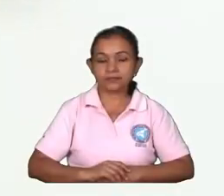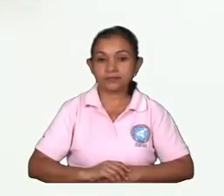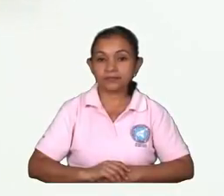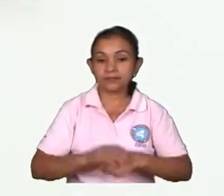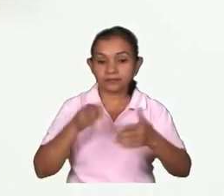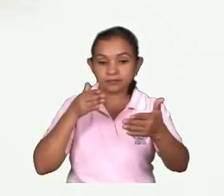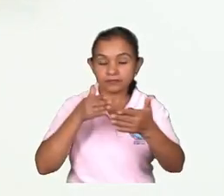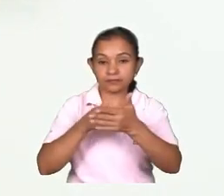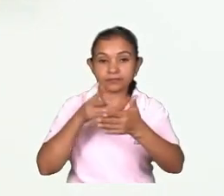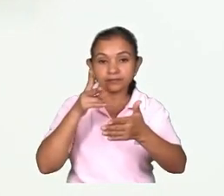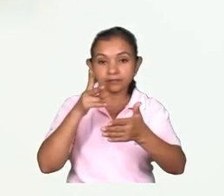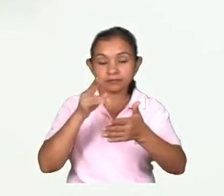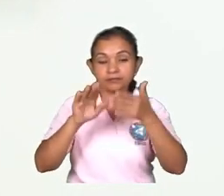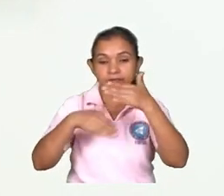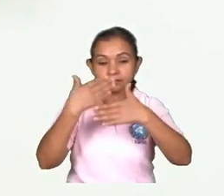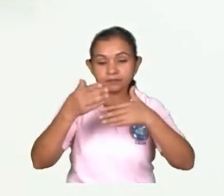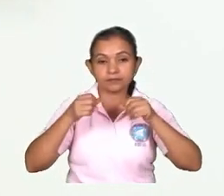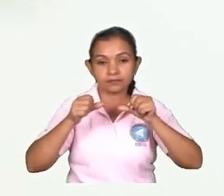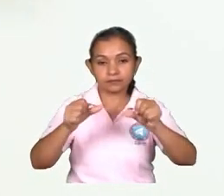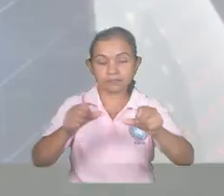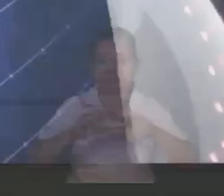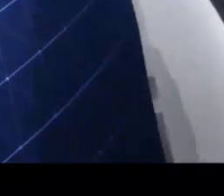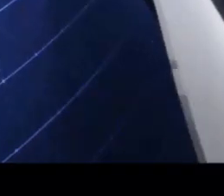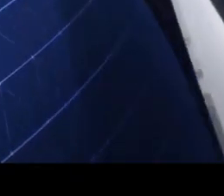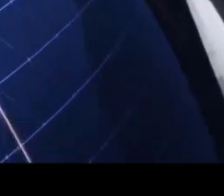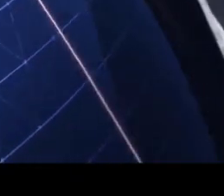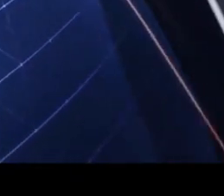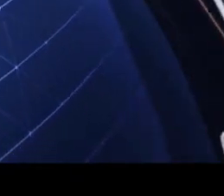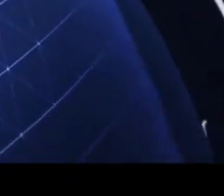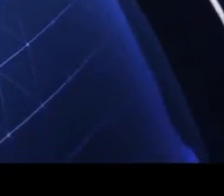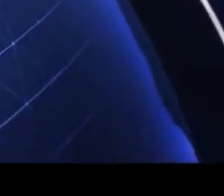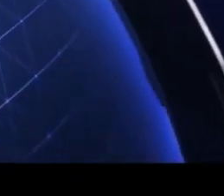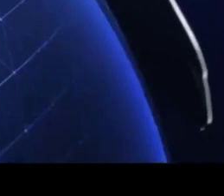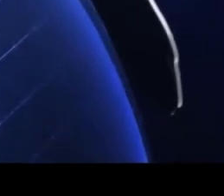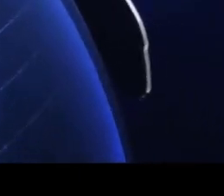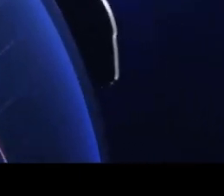Es momento de hacer una nueva pausa, pero ya volvemos.